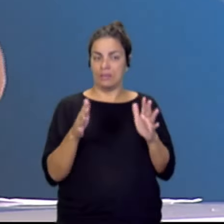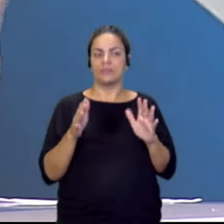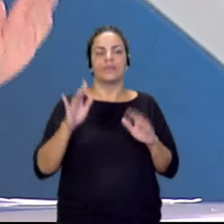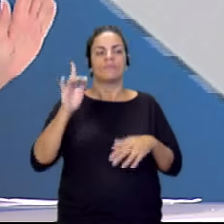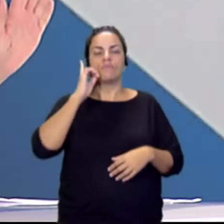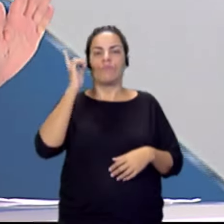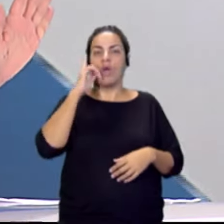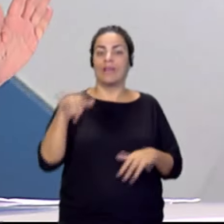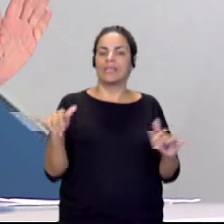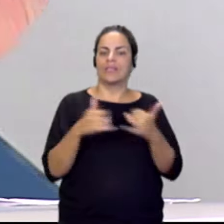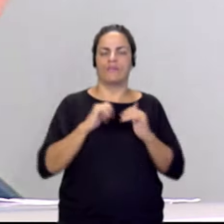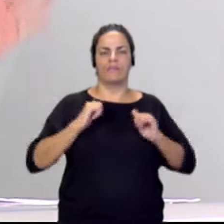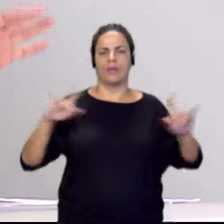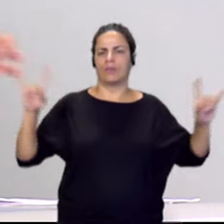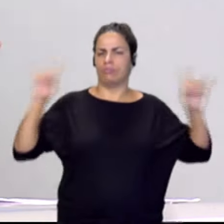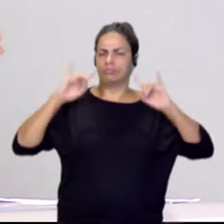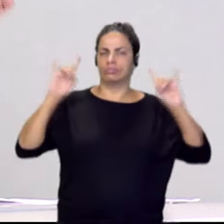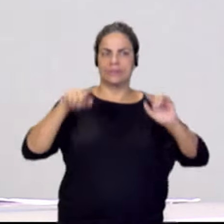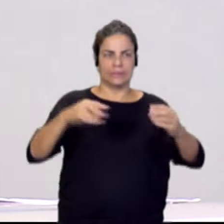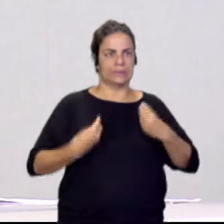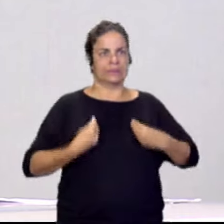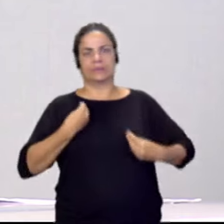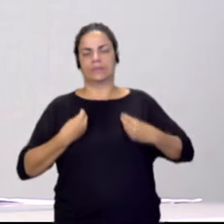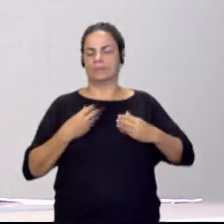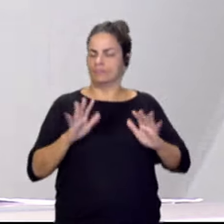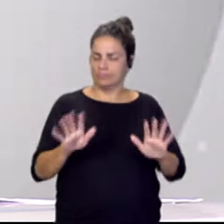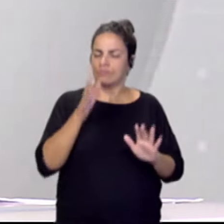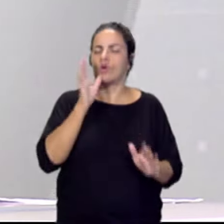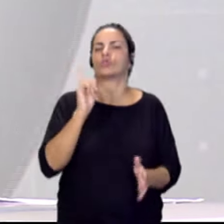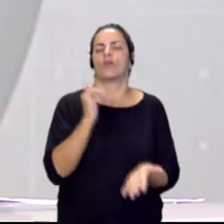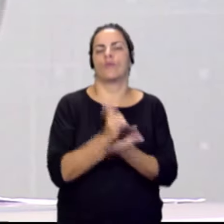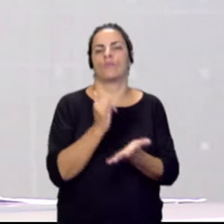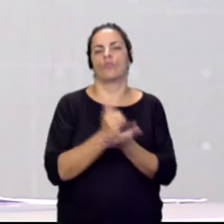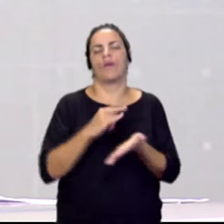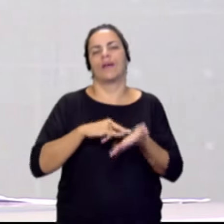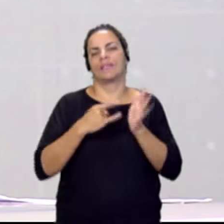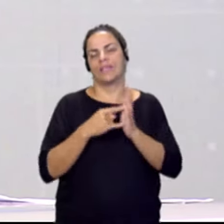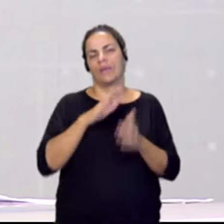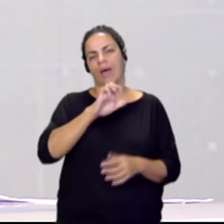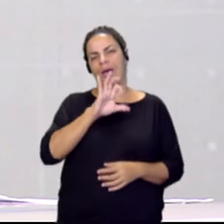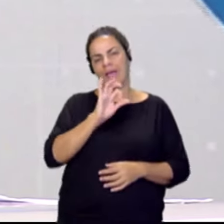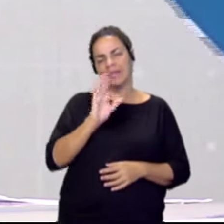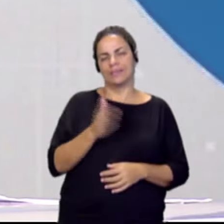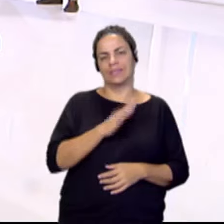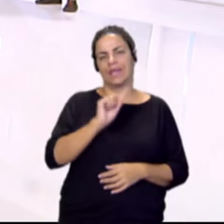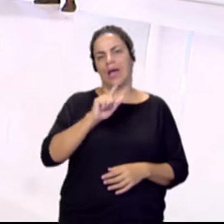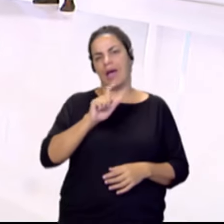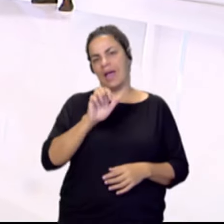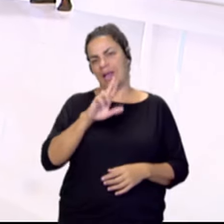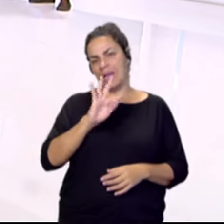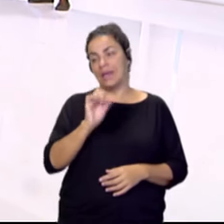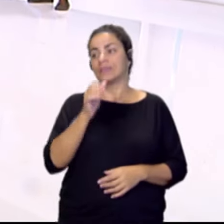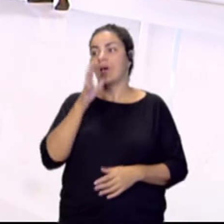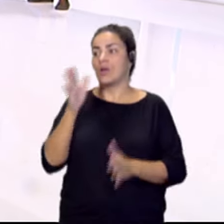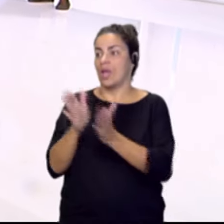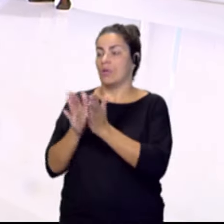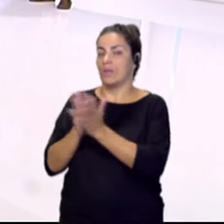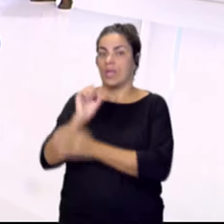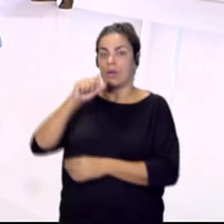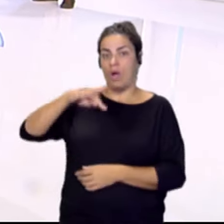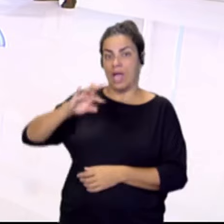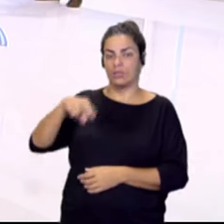Que nadie se asuste, se trata de una prueba del sistema S-Alert y vamos a repasar los detalles con Antonio Cárdenes. Antonio, ¿qué va a pasar? Cuéntanos. ¿Qué tal, Pilar?